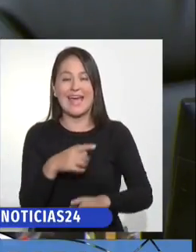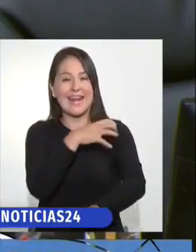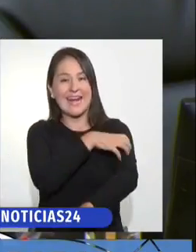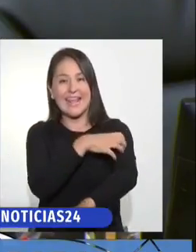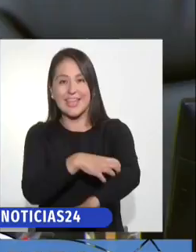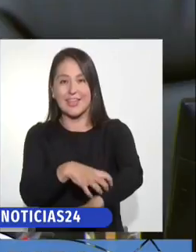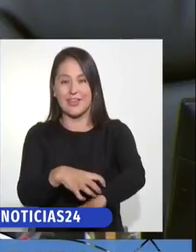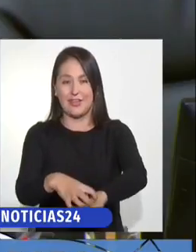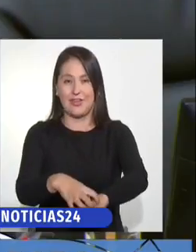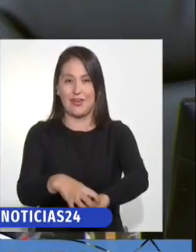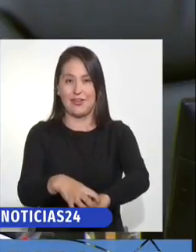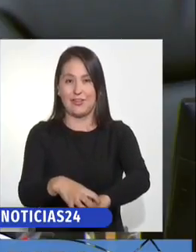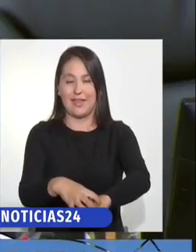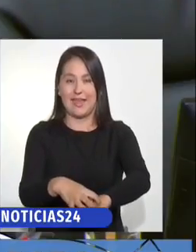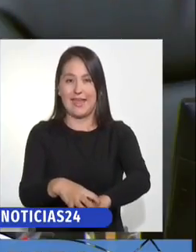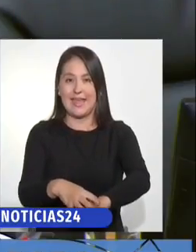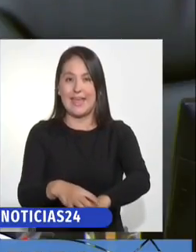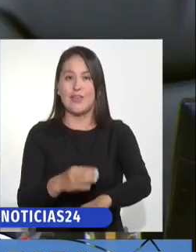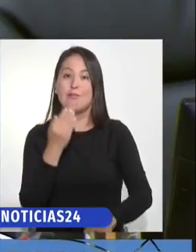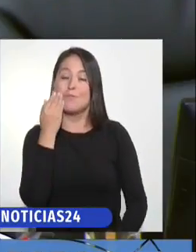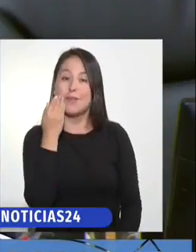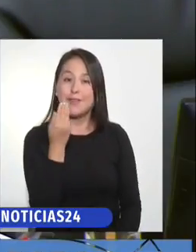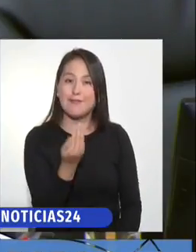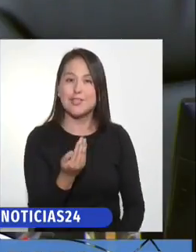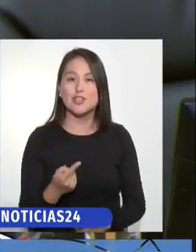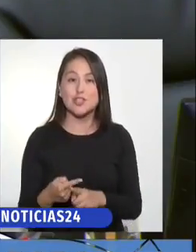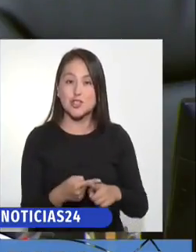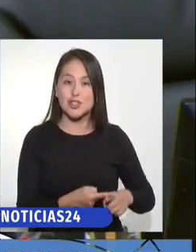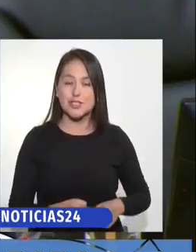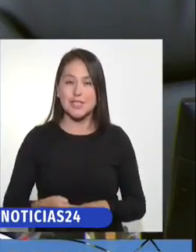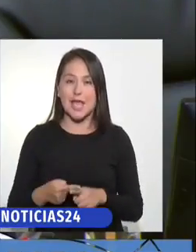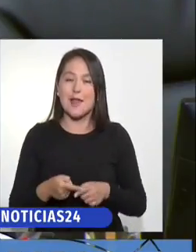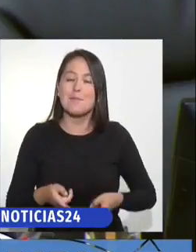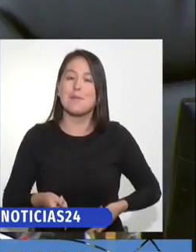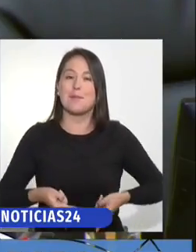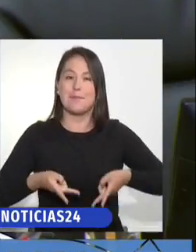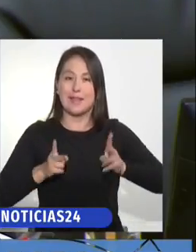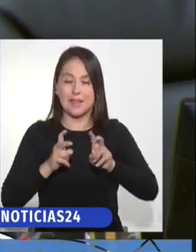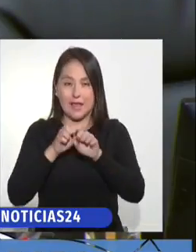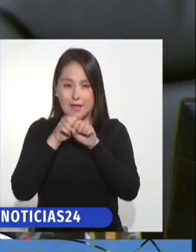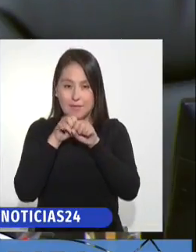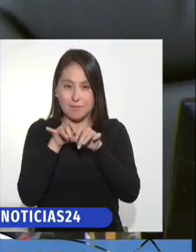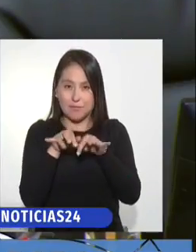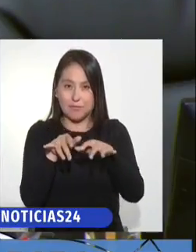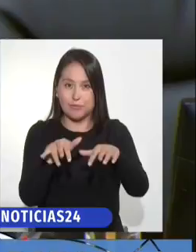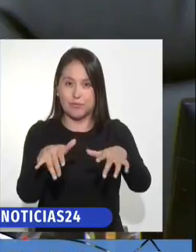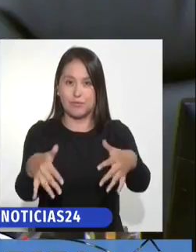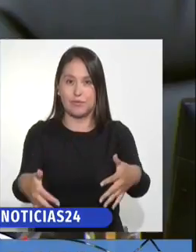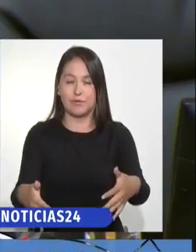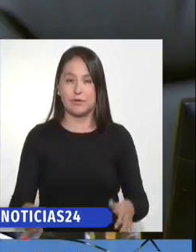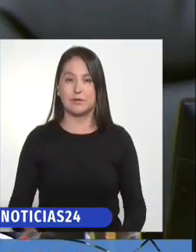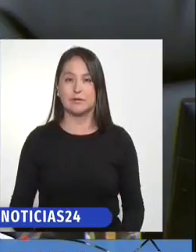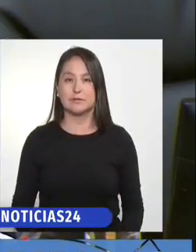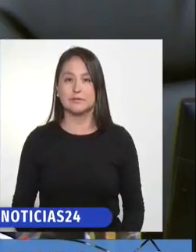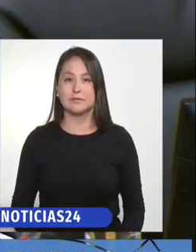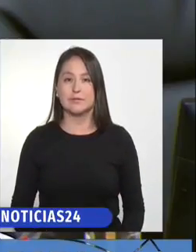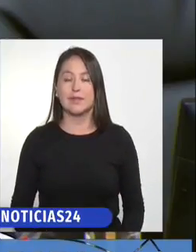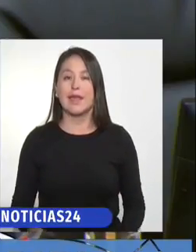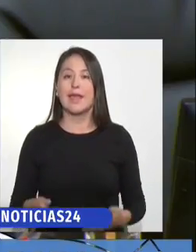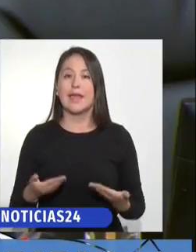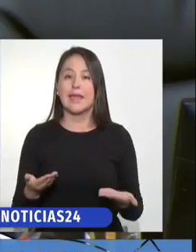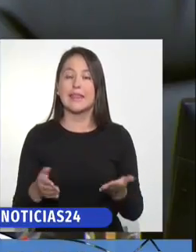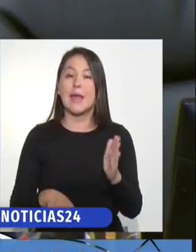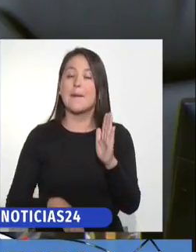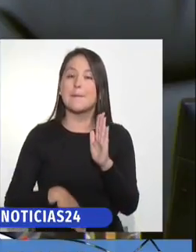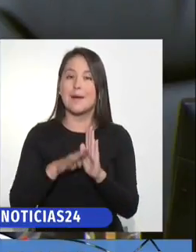un beneficio social en que la gran mayoría de los beneficiarios están en las regiones de